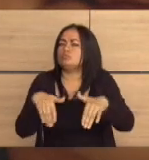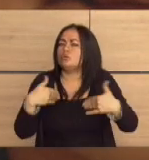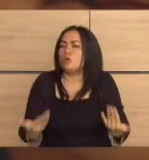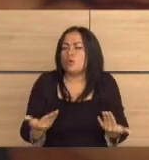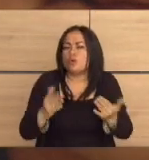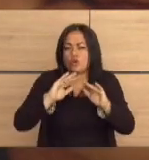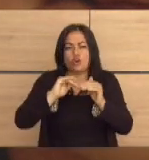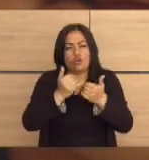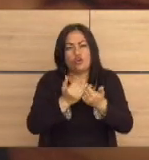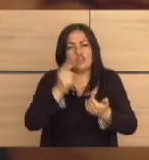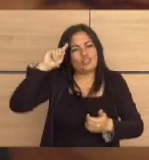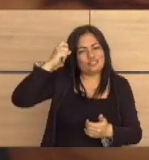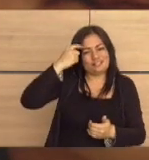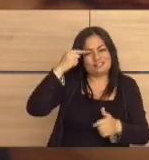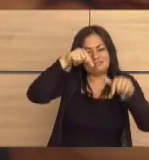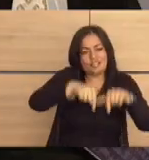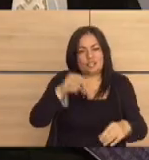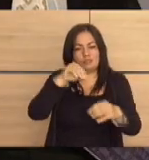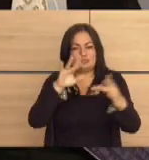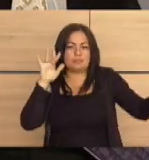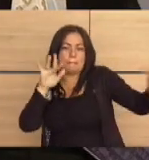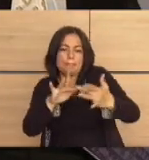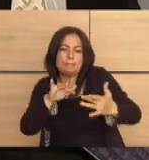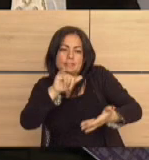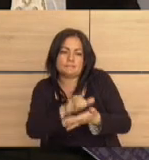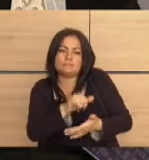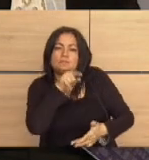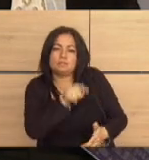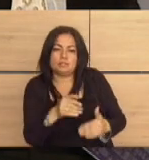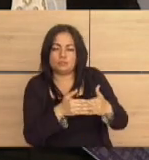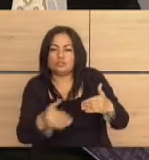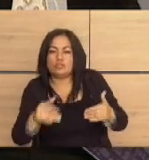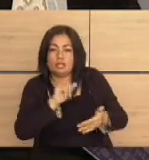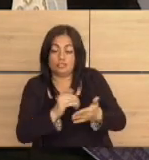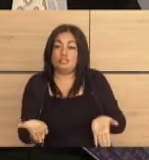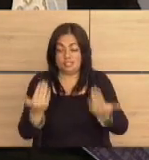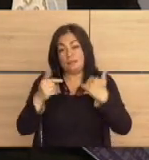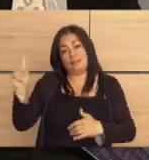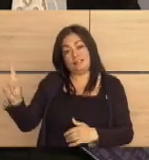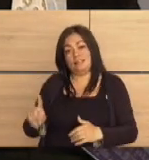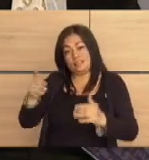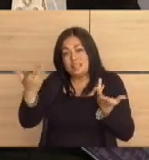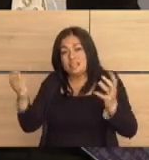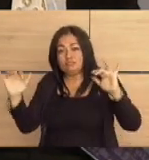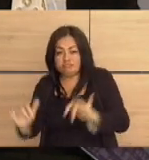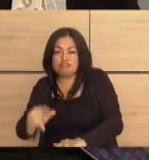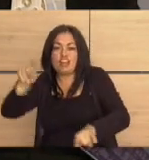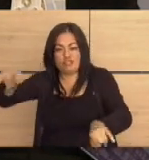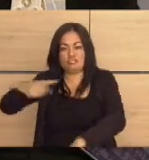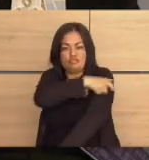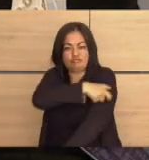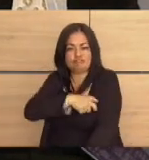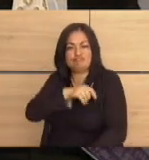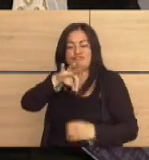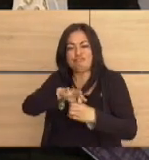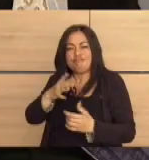escolar, de ese contexto donde nuestras instituciones estamos eligiendo personeros. Hoy sé que nos acompañan muchos personeros, también tenemos